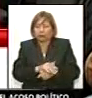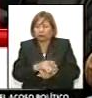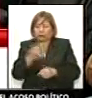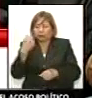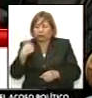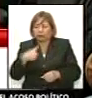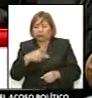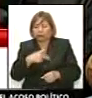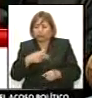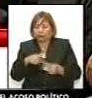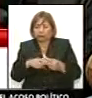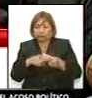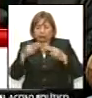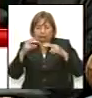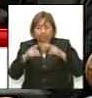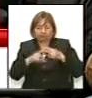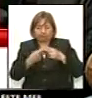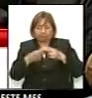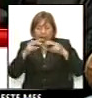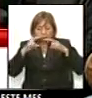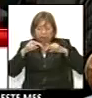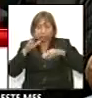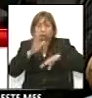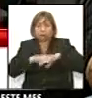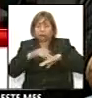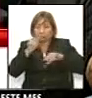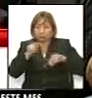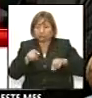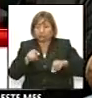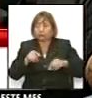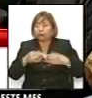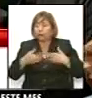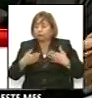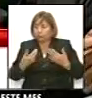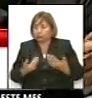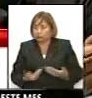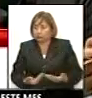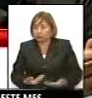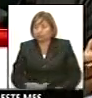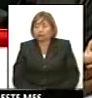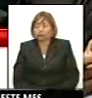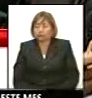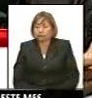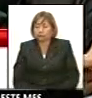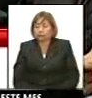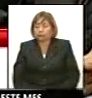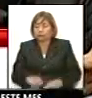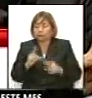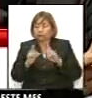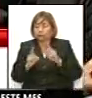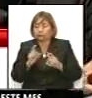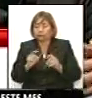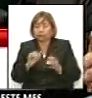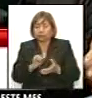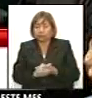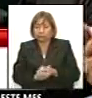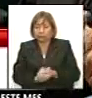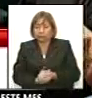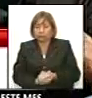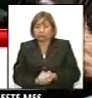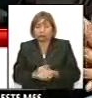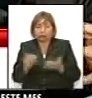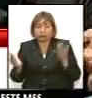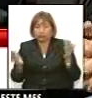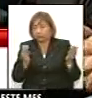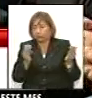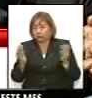nosotros iniciar una investigación. Y en función a ello, vamos a hacer las interrogantes a ambos